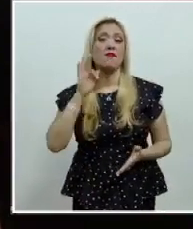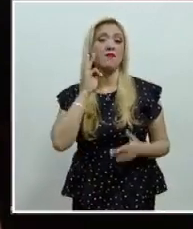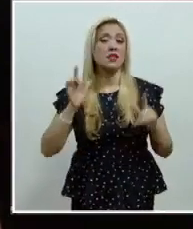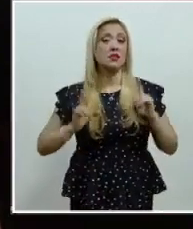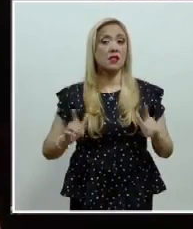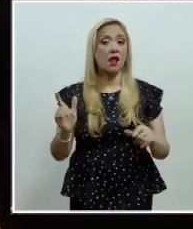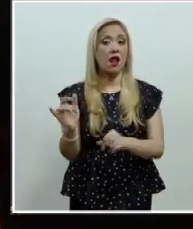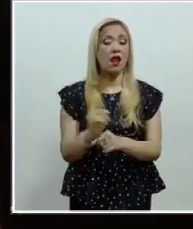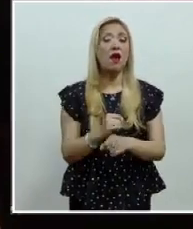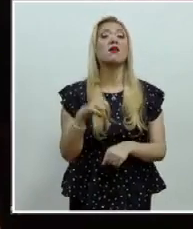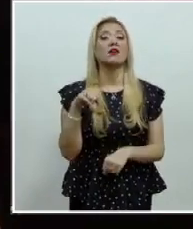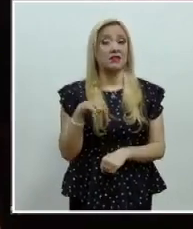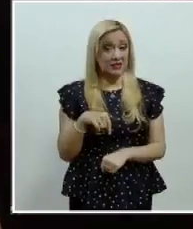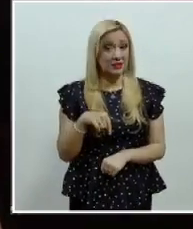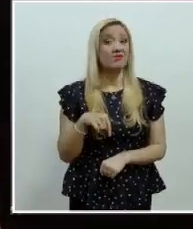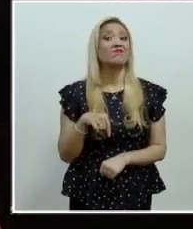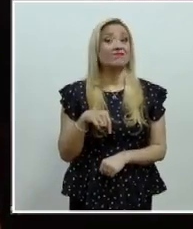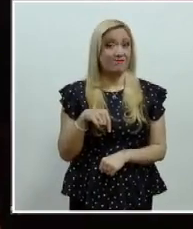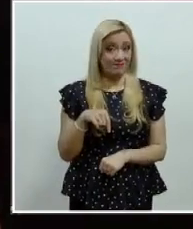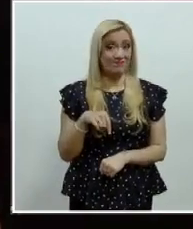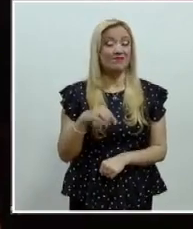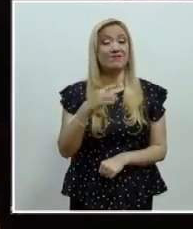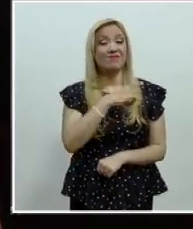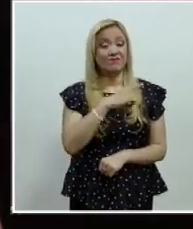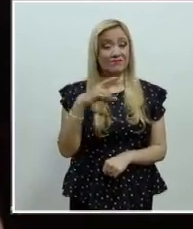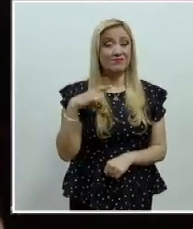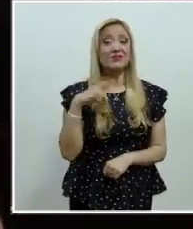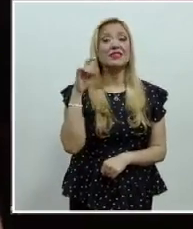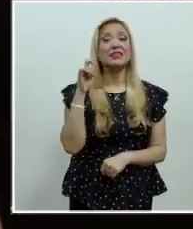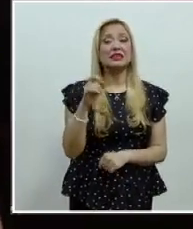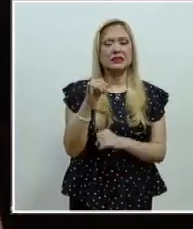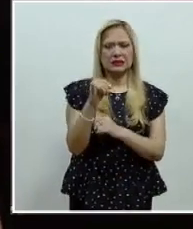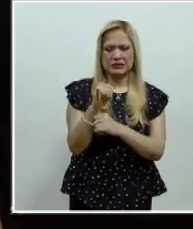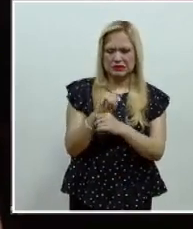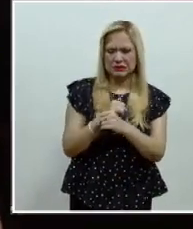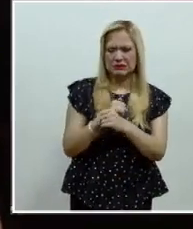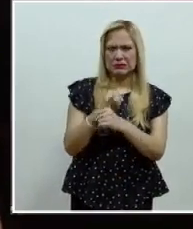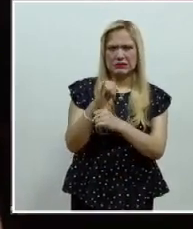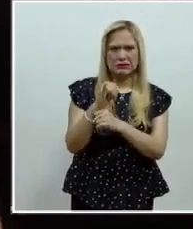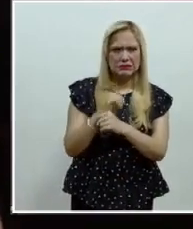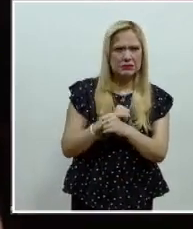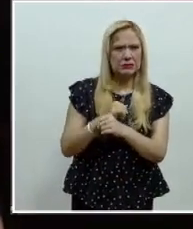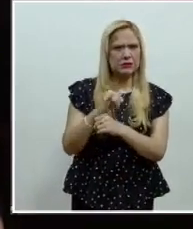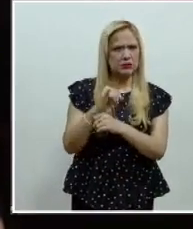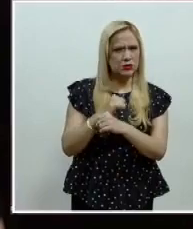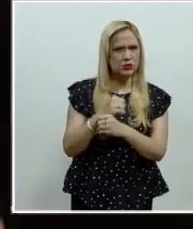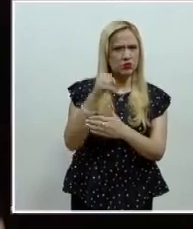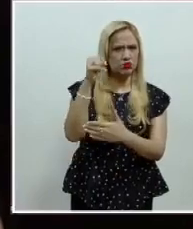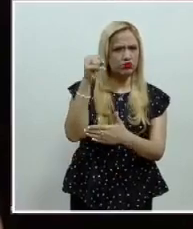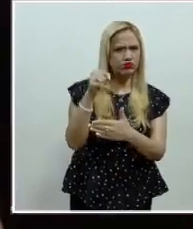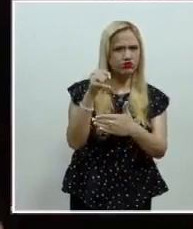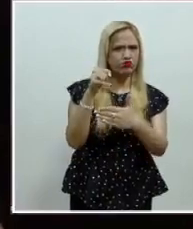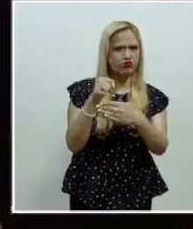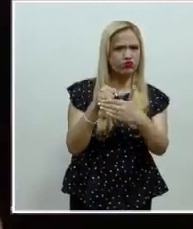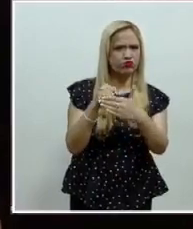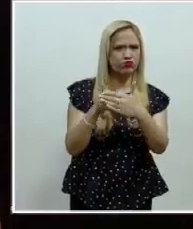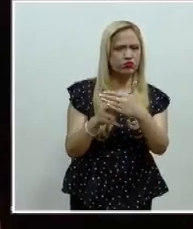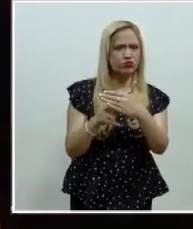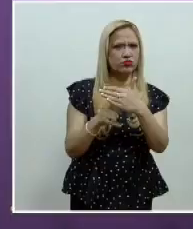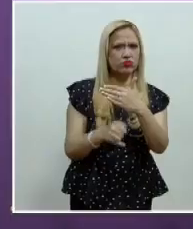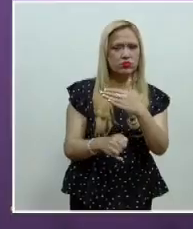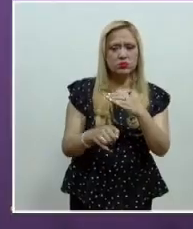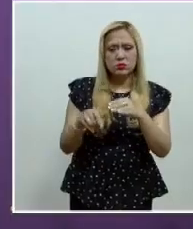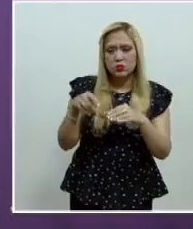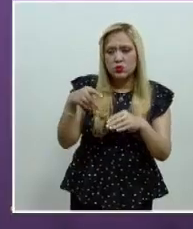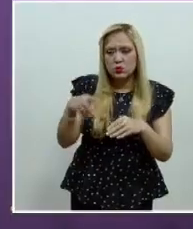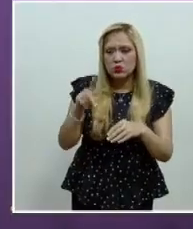toca efectivamente tener una investigación, ¿sí? Hacer investigaciones con perspectiva